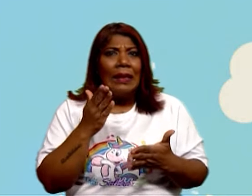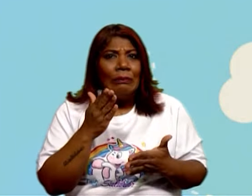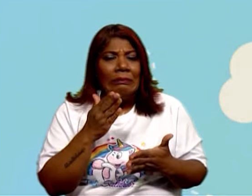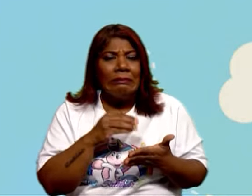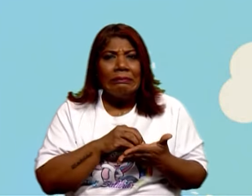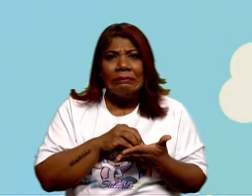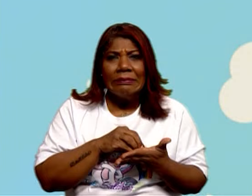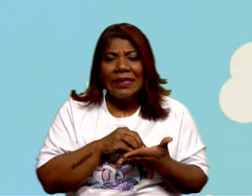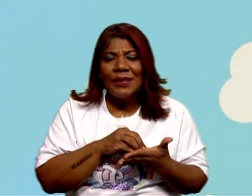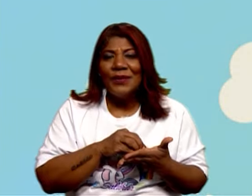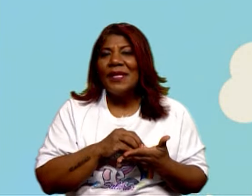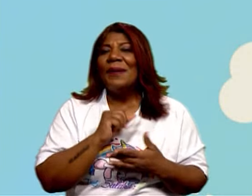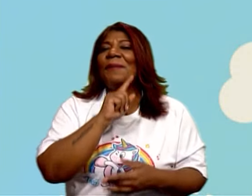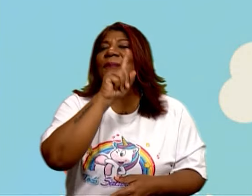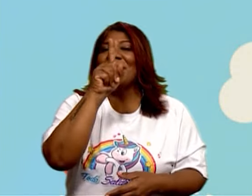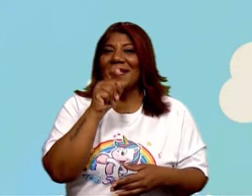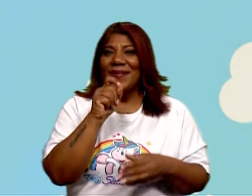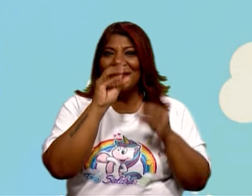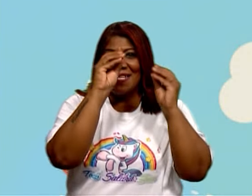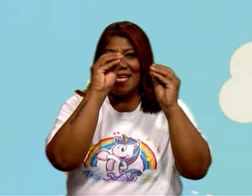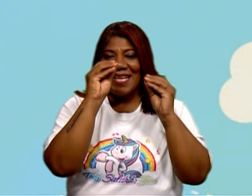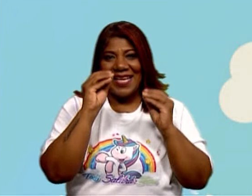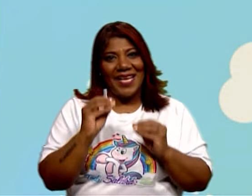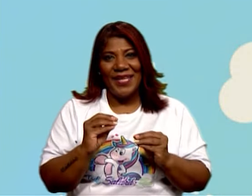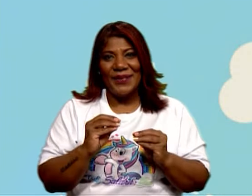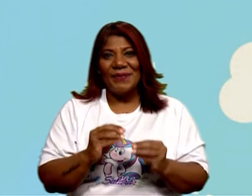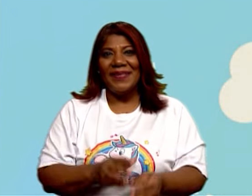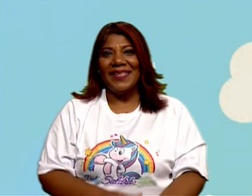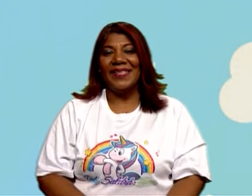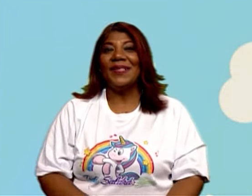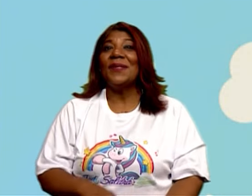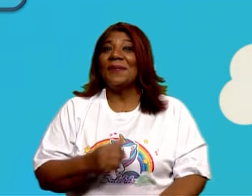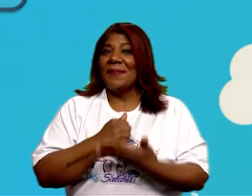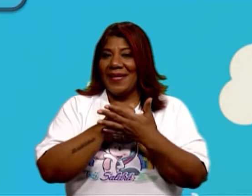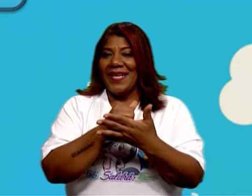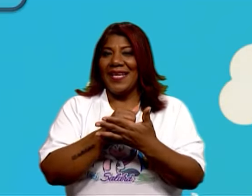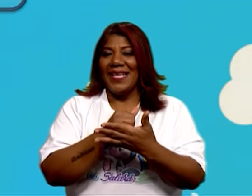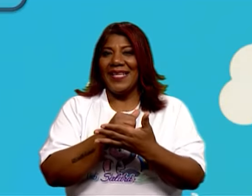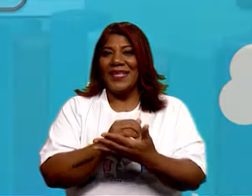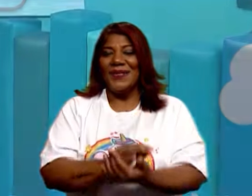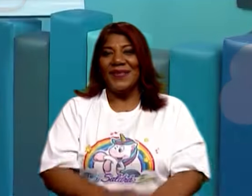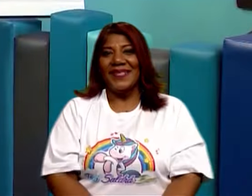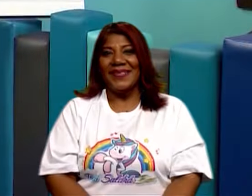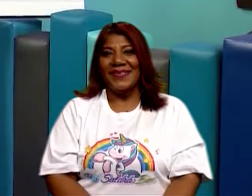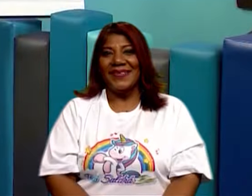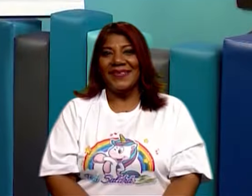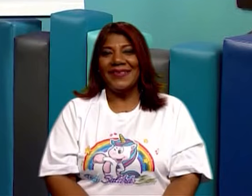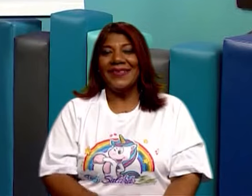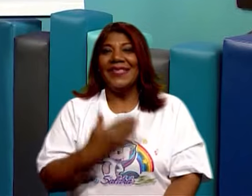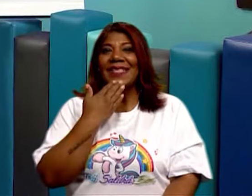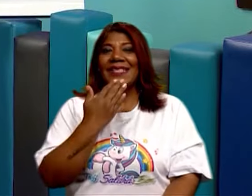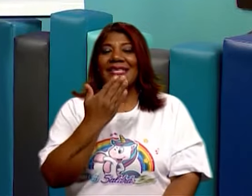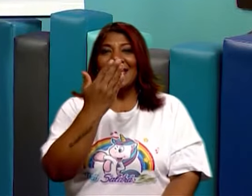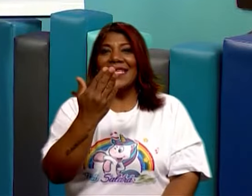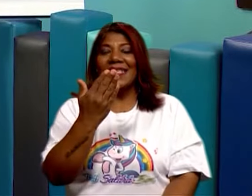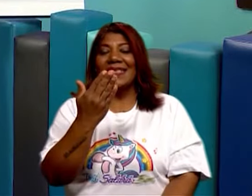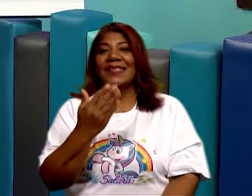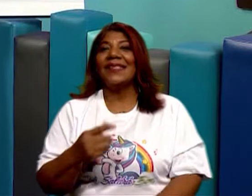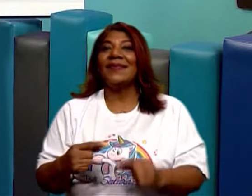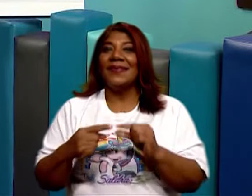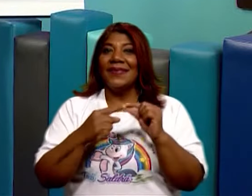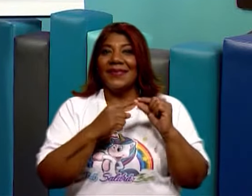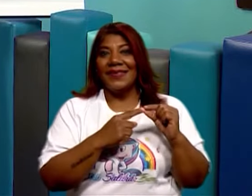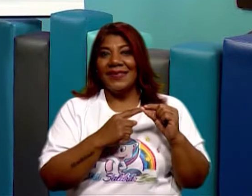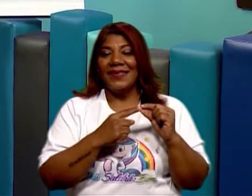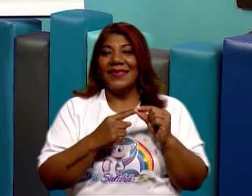y refrescar todos estos conceptos para que puedas hacer tu trabajo. Queremos dar especial agradecimiento